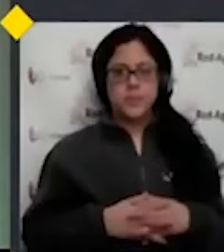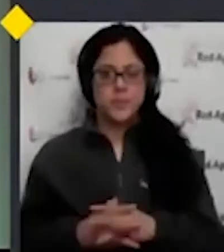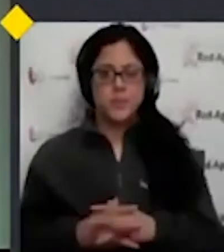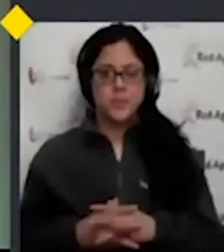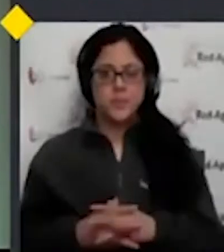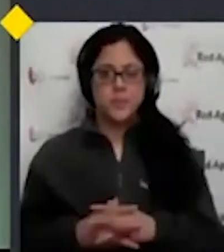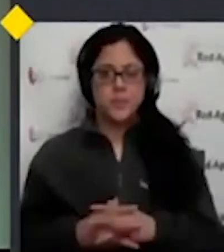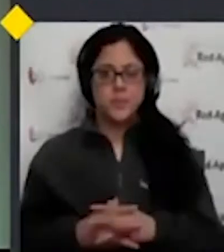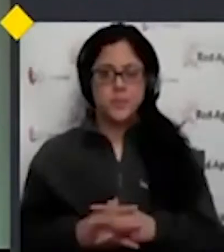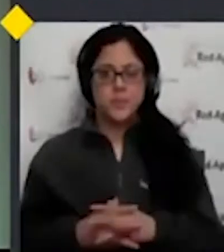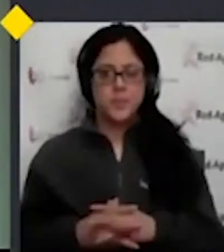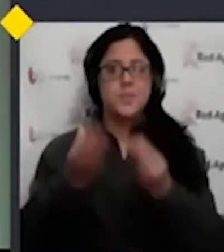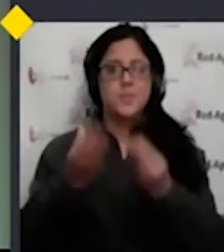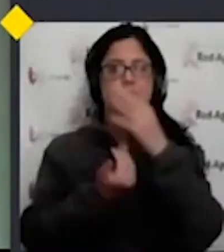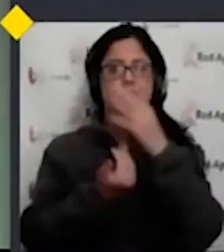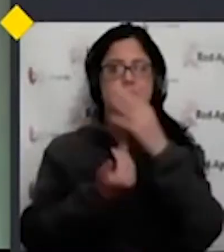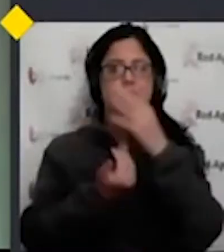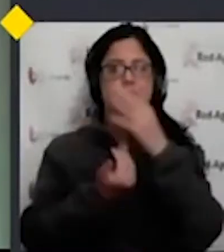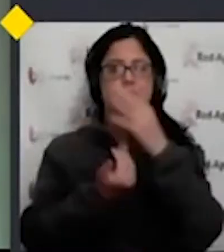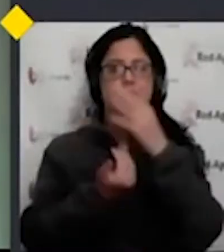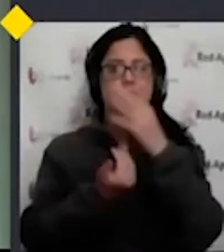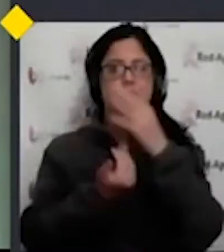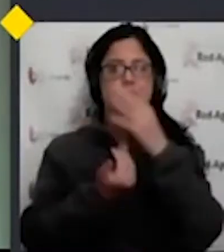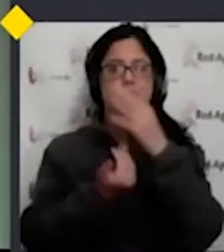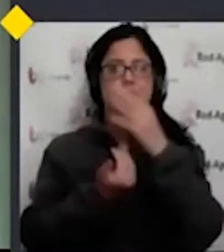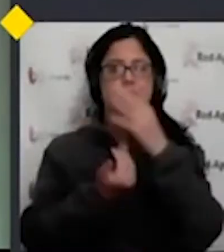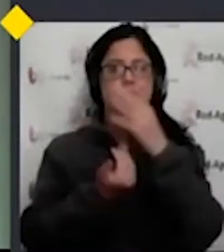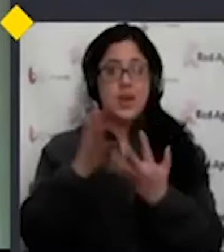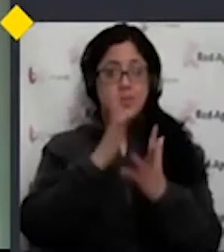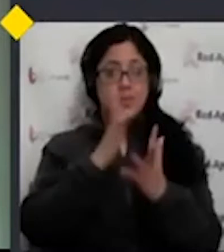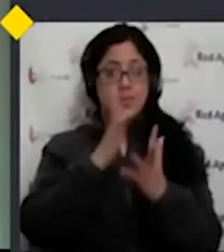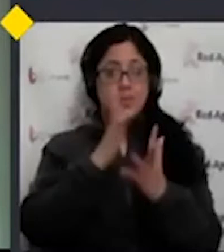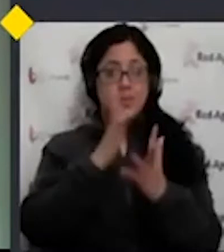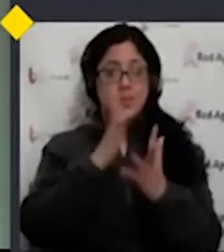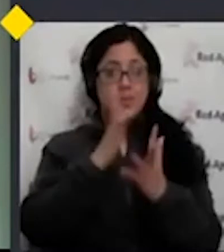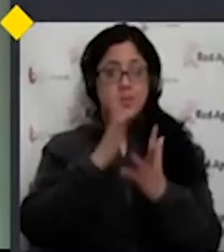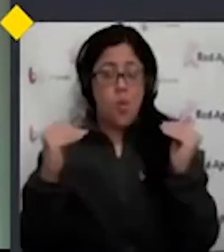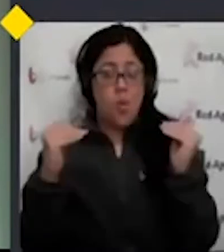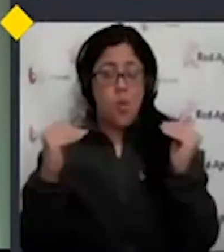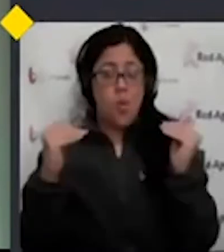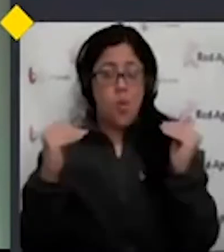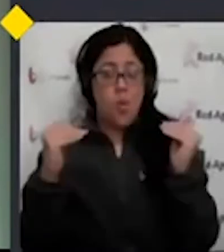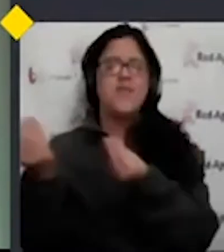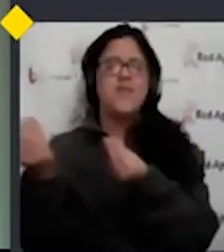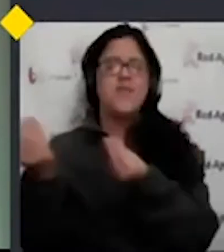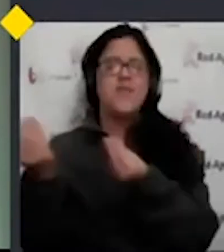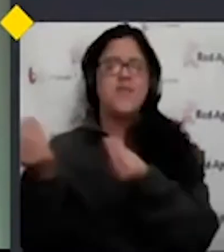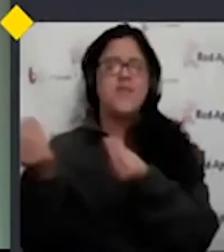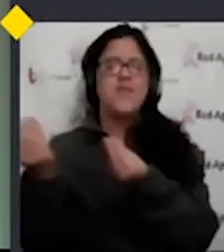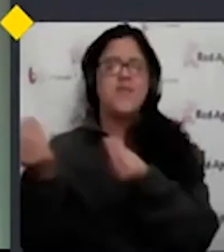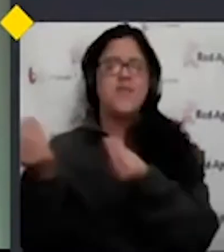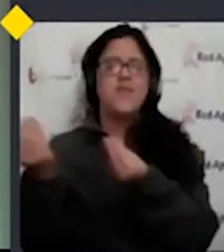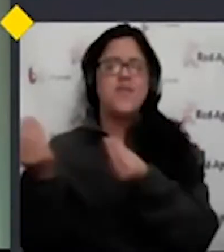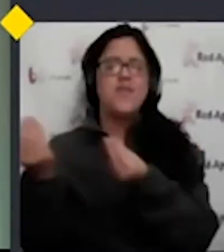Muy buenos días a todos. A nombre de EY, les doy la más cordial bienvenida a este evento online Diversidad e Inclusión en el